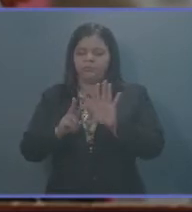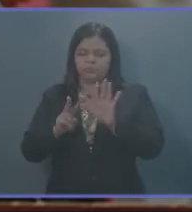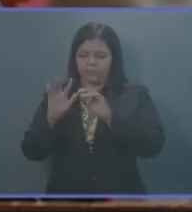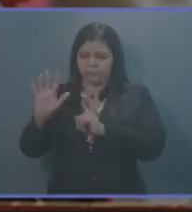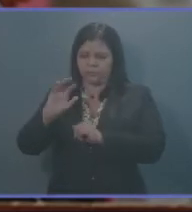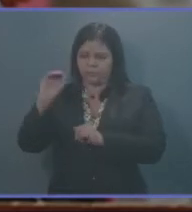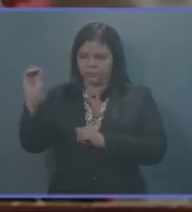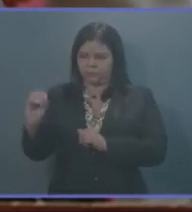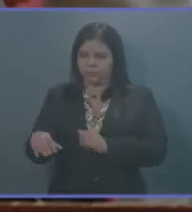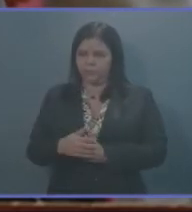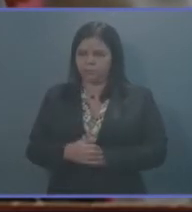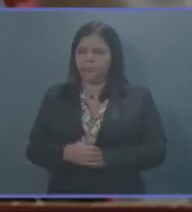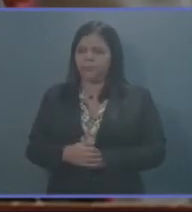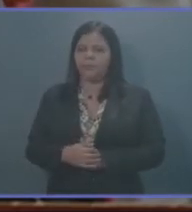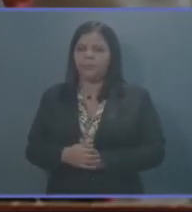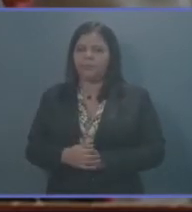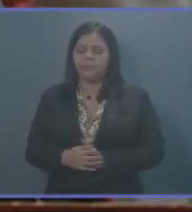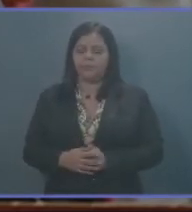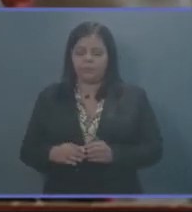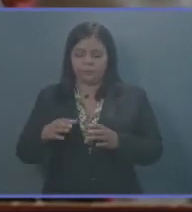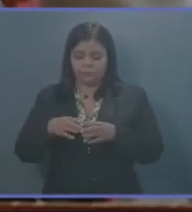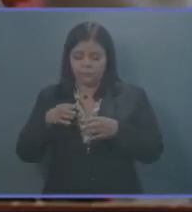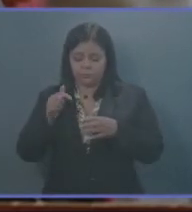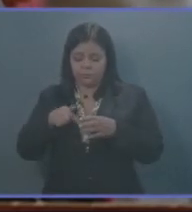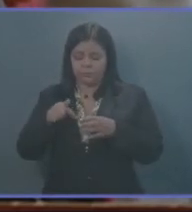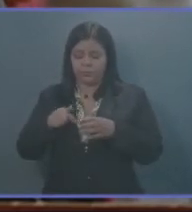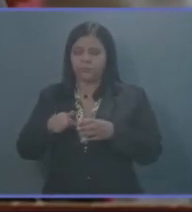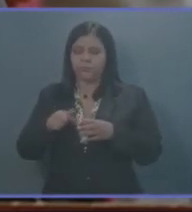0.75 por año. La comisión